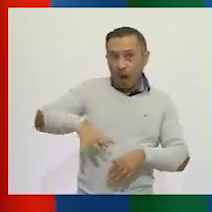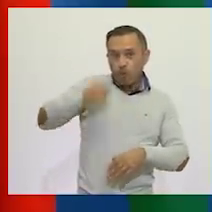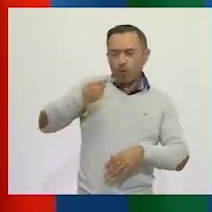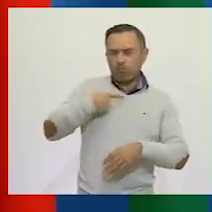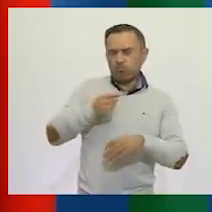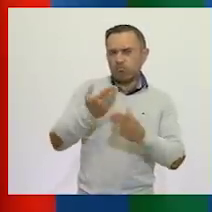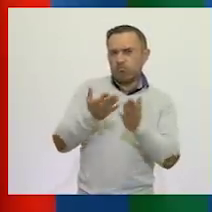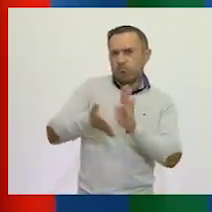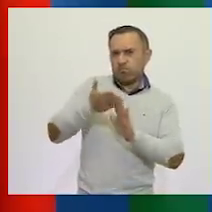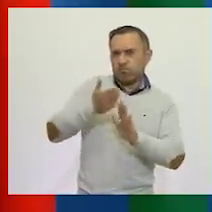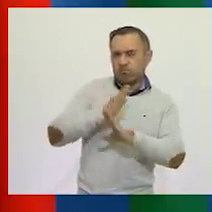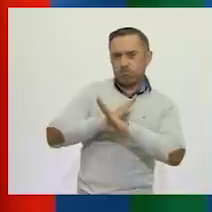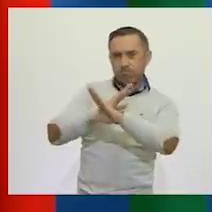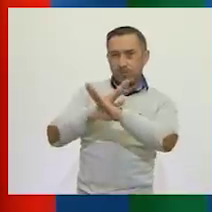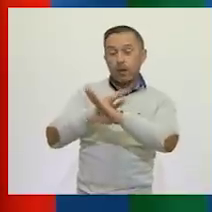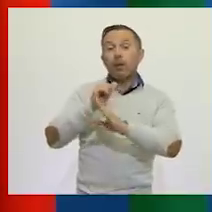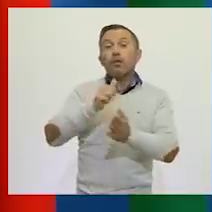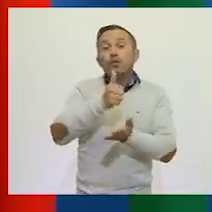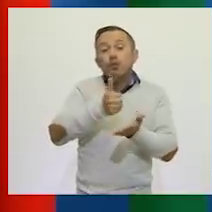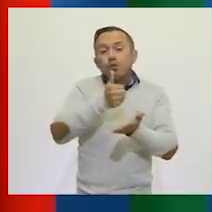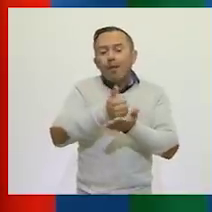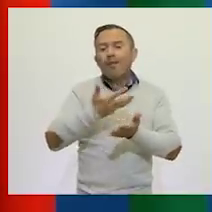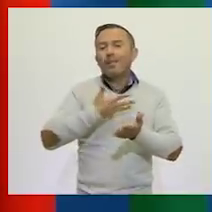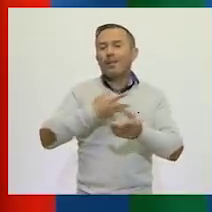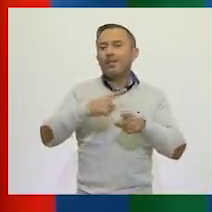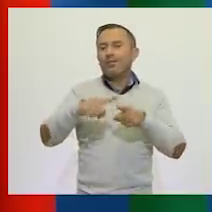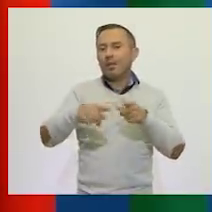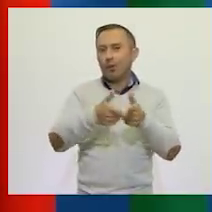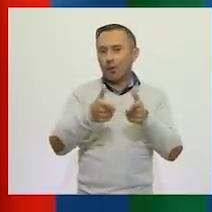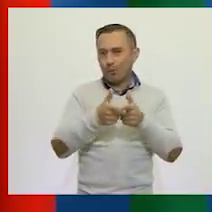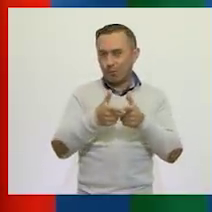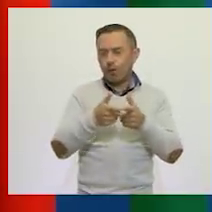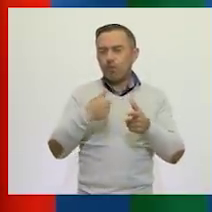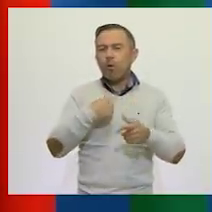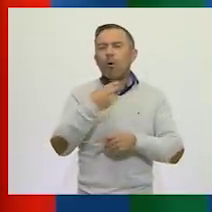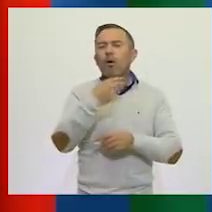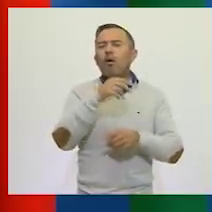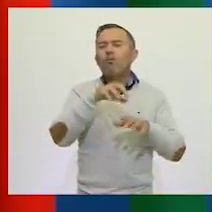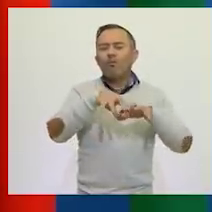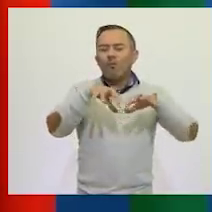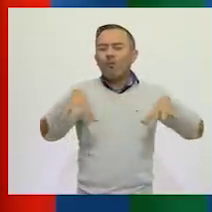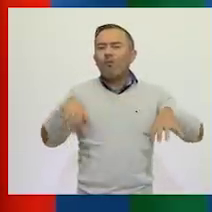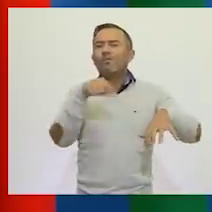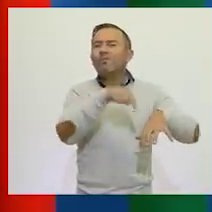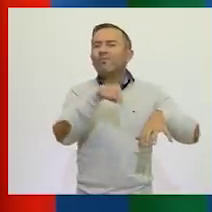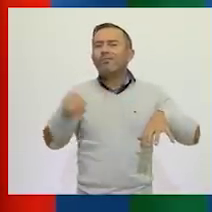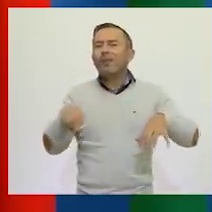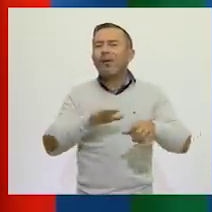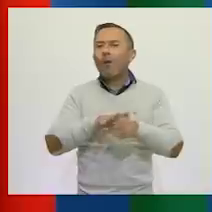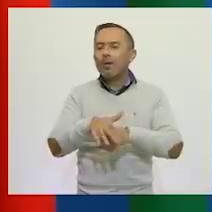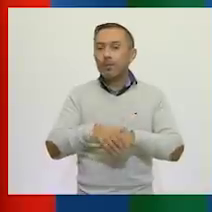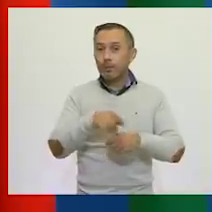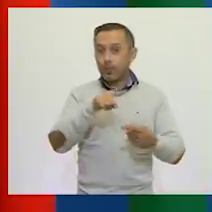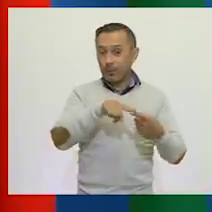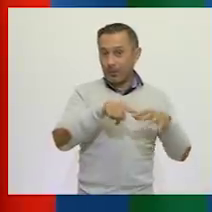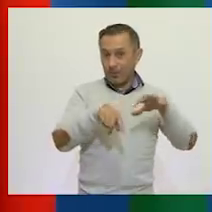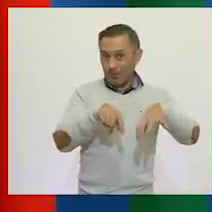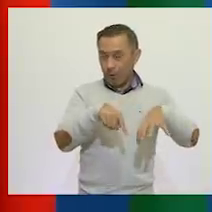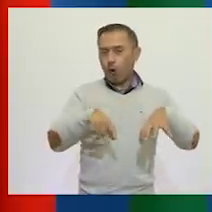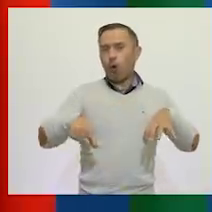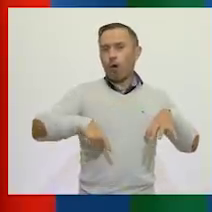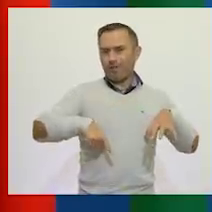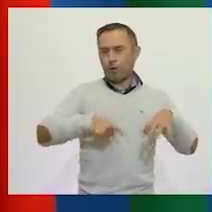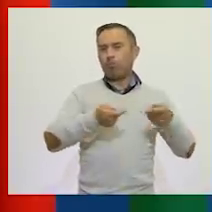se organizó en varios grupos. Mencionaré dos: los gobernantes, que a la vez eran sacerdotes y